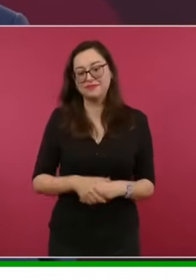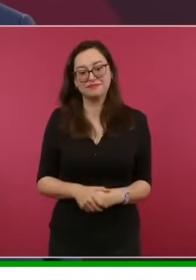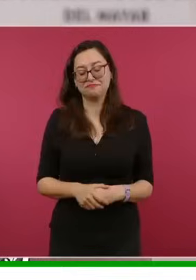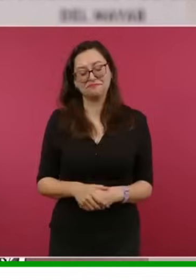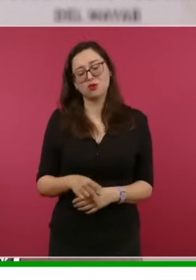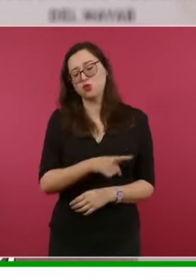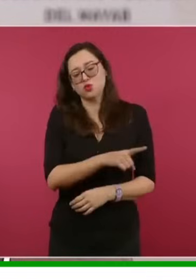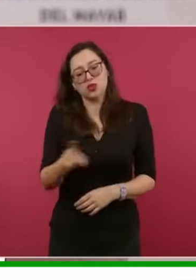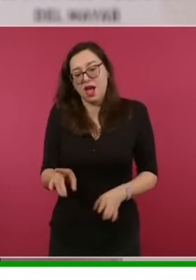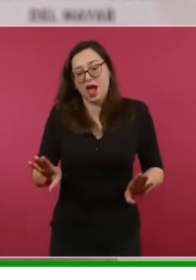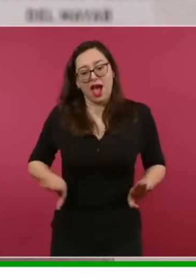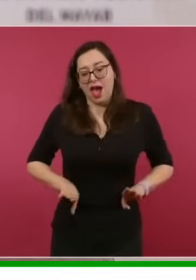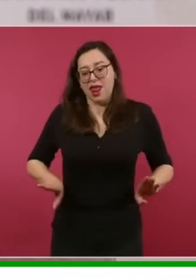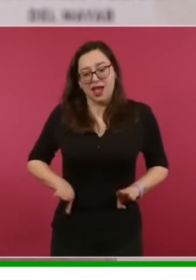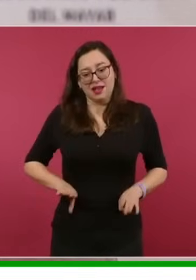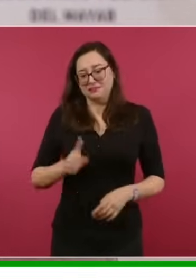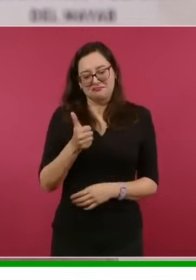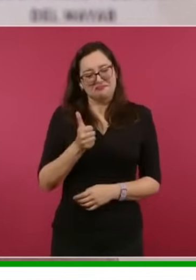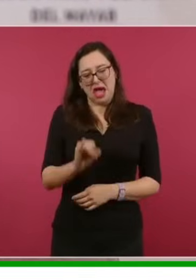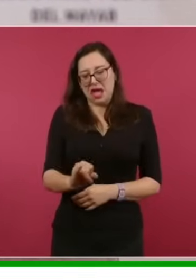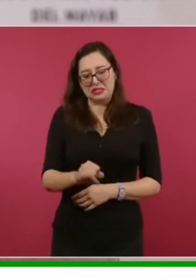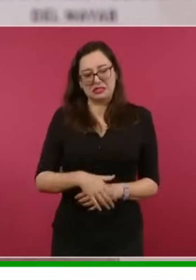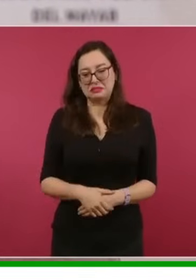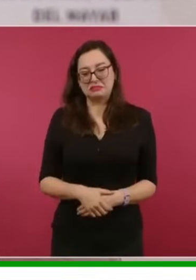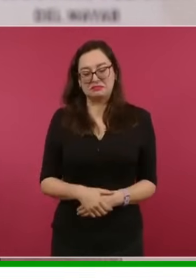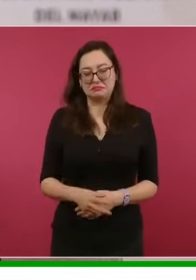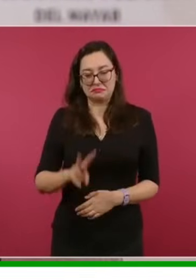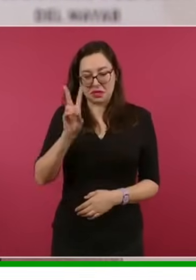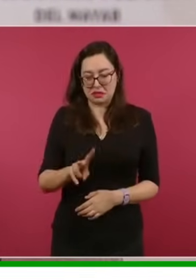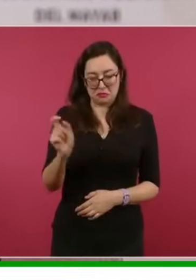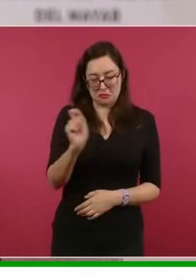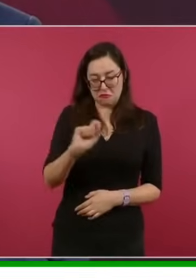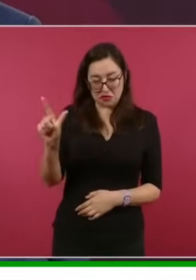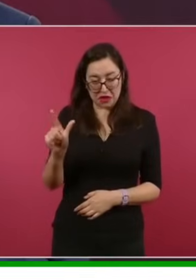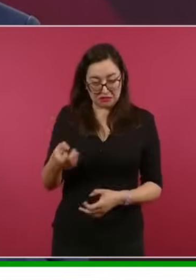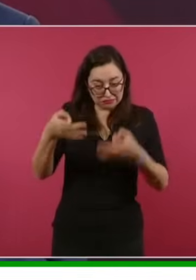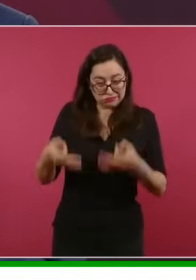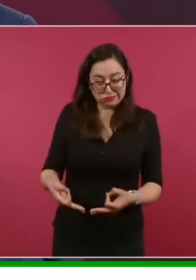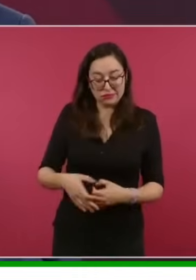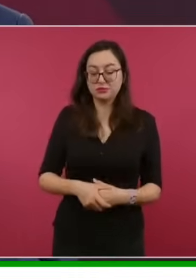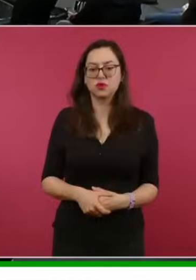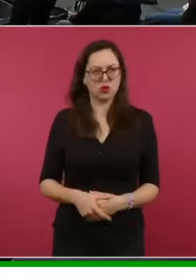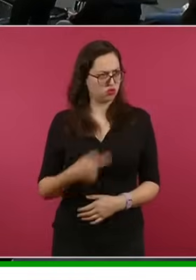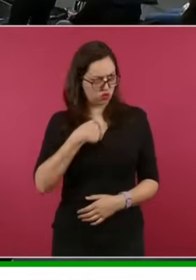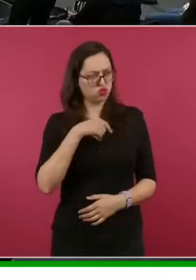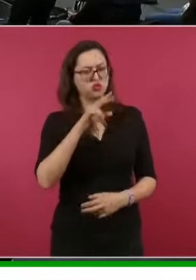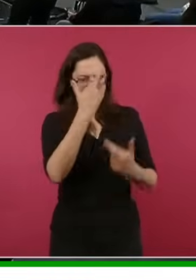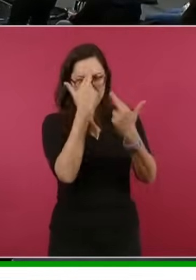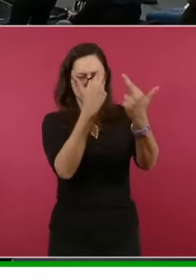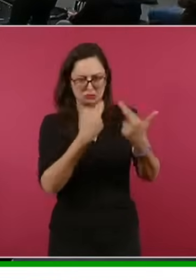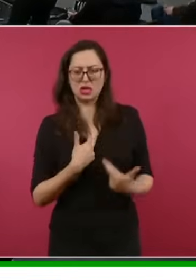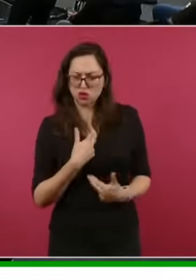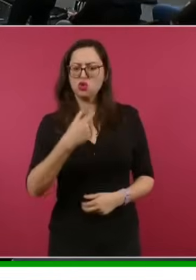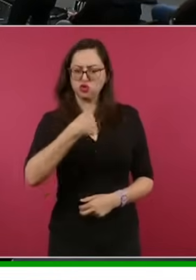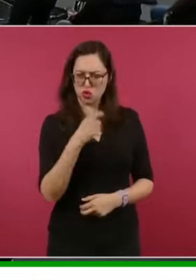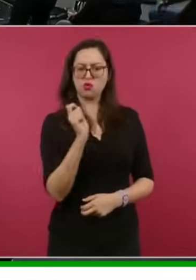general, ¿sí? No son objetivos y no son profesionales. No, sí somos objetivos y le pido respeto, porque sí